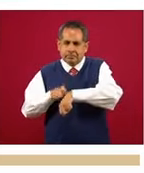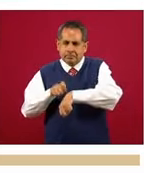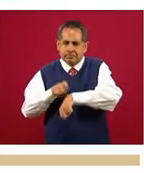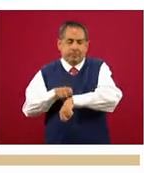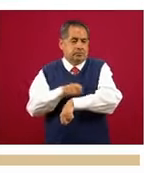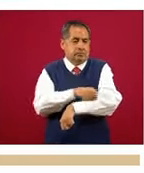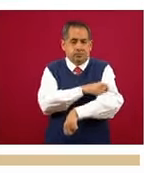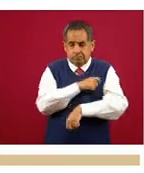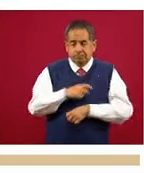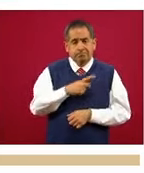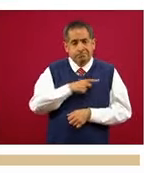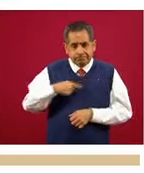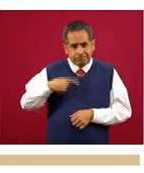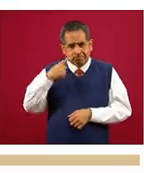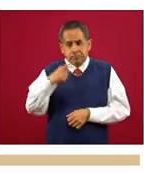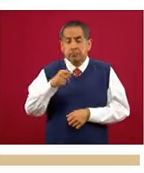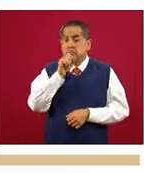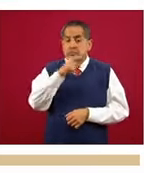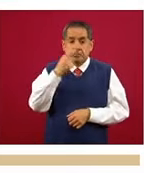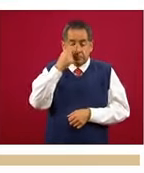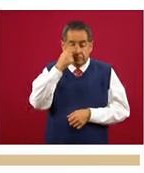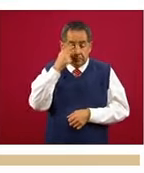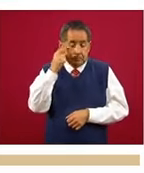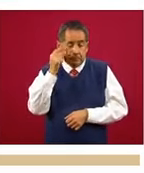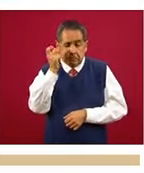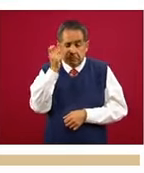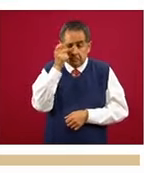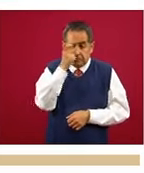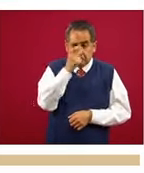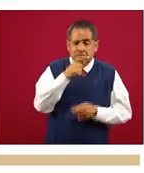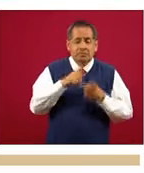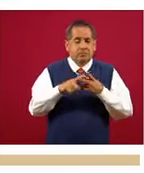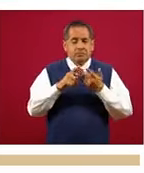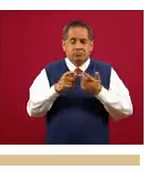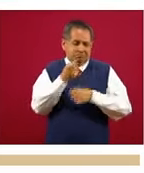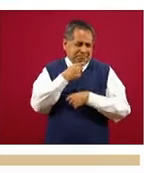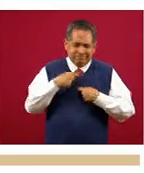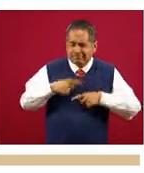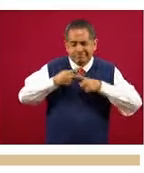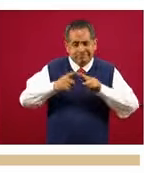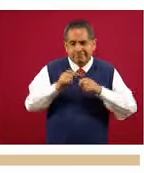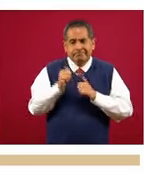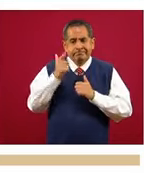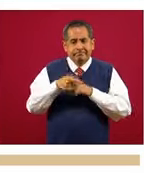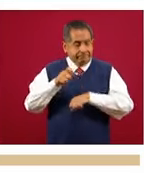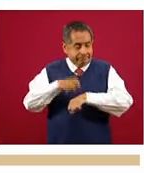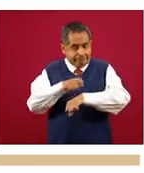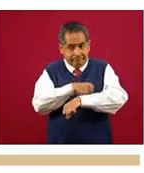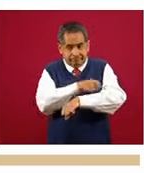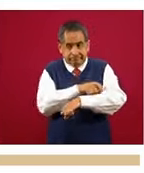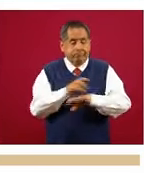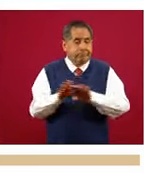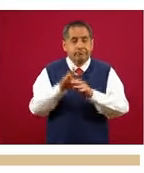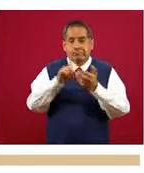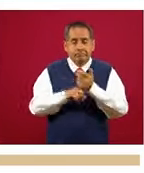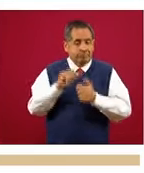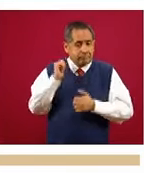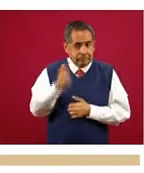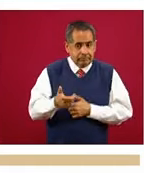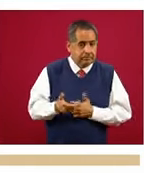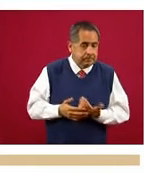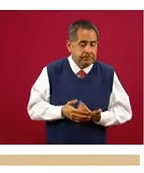se incluyen delineación de ceja, mesoterapias, cualquier procedimiento que incluye